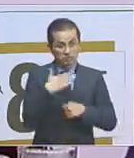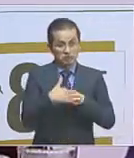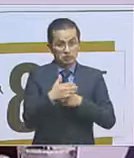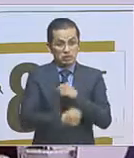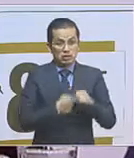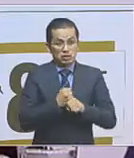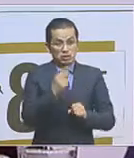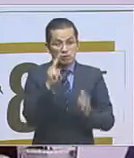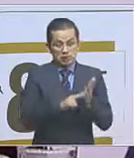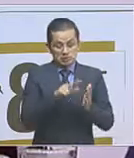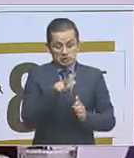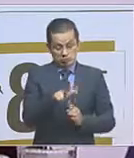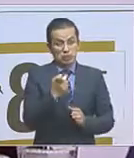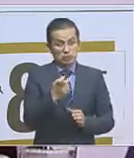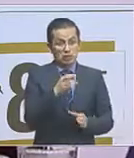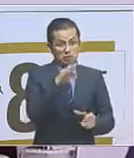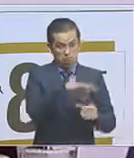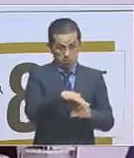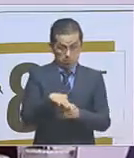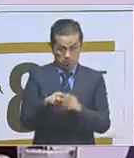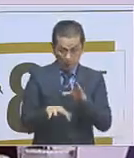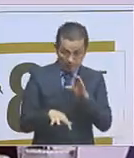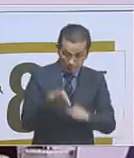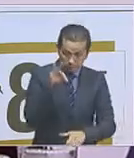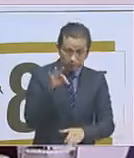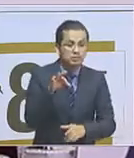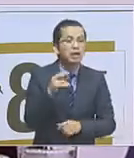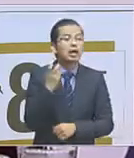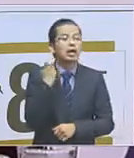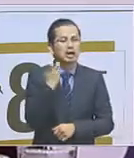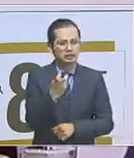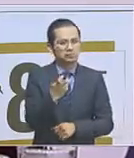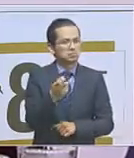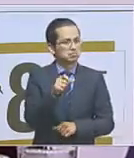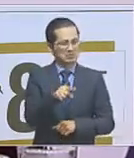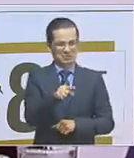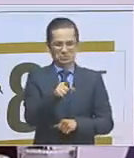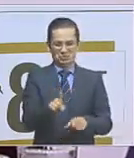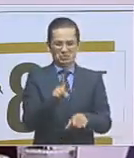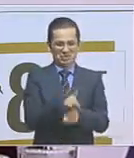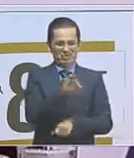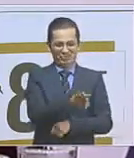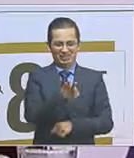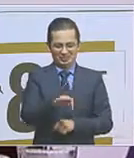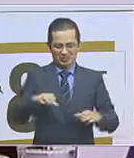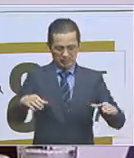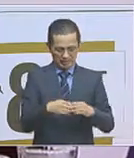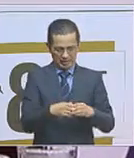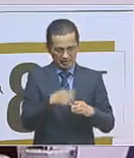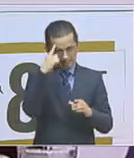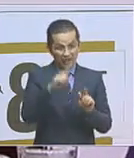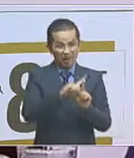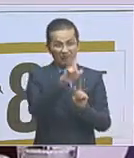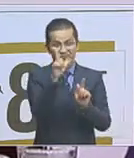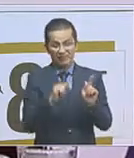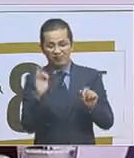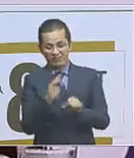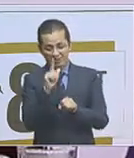no sólo reúnen en una misma fecha comicios federales estatales y municipales